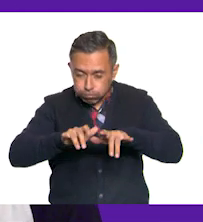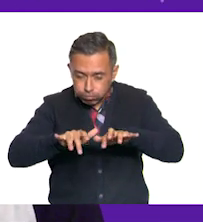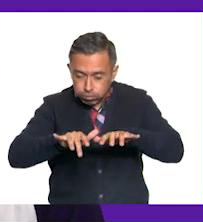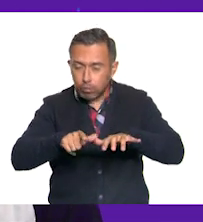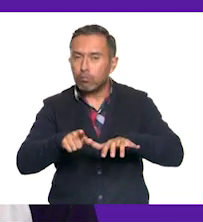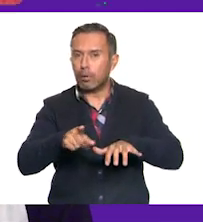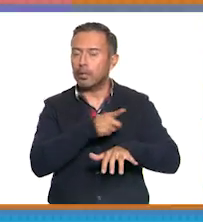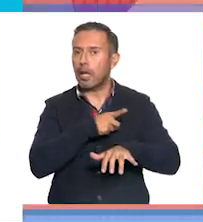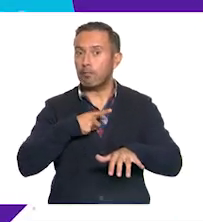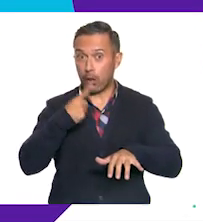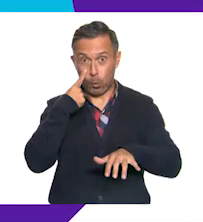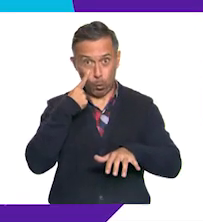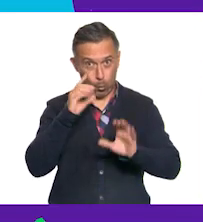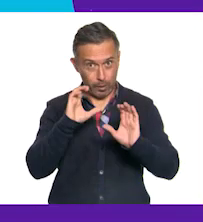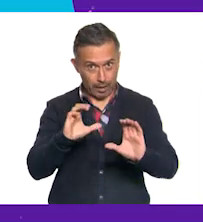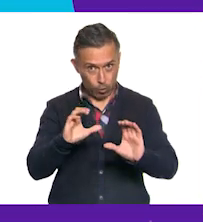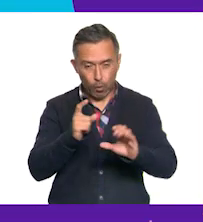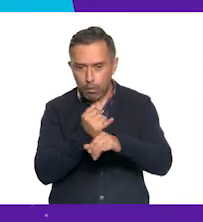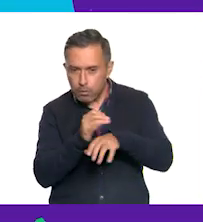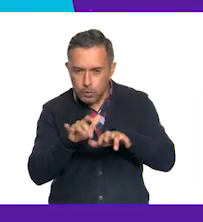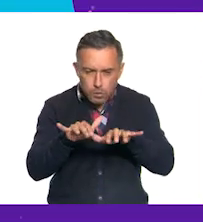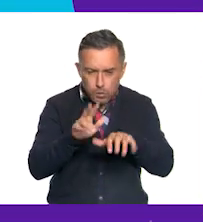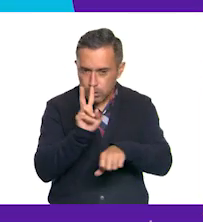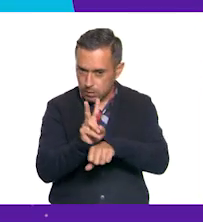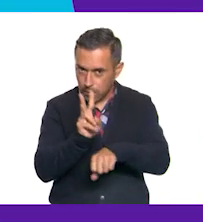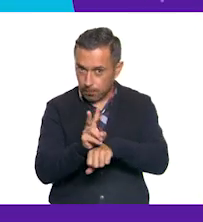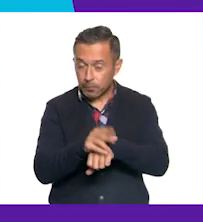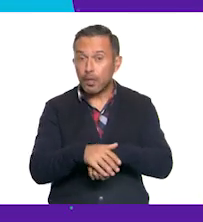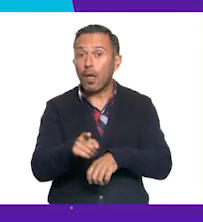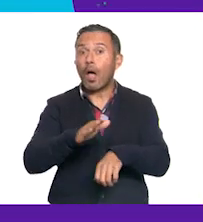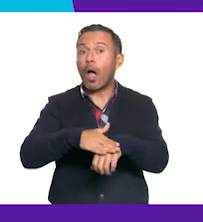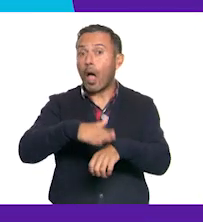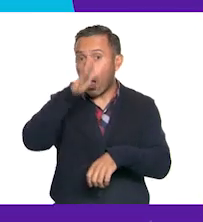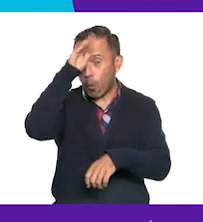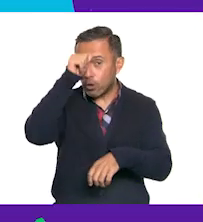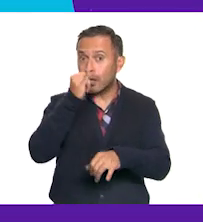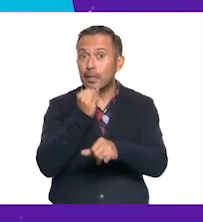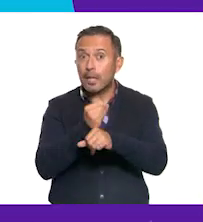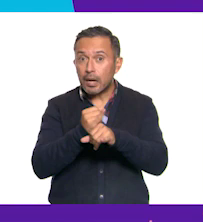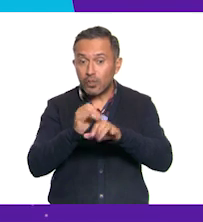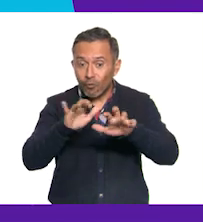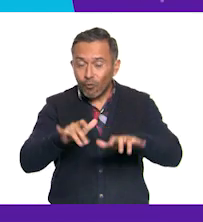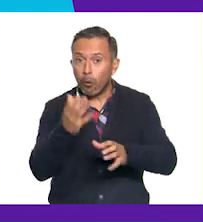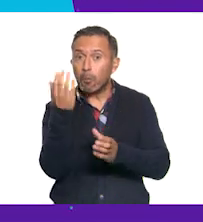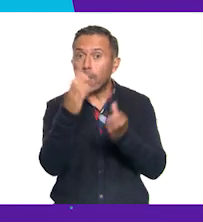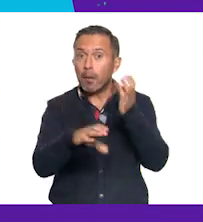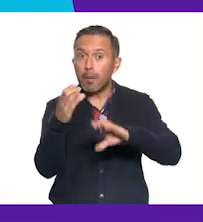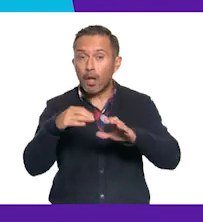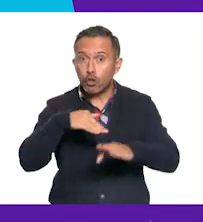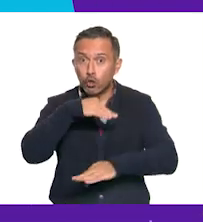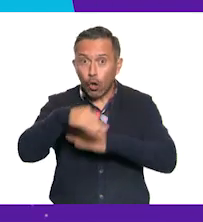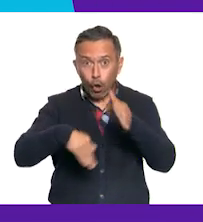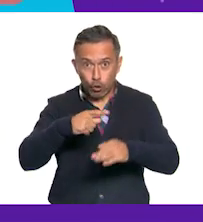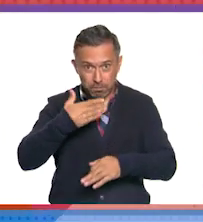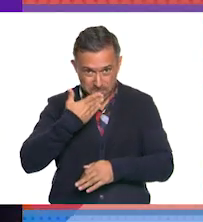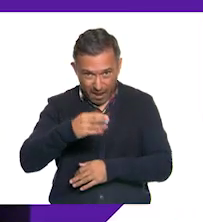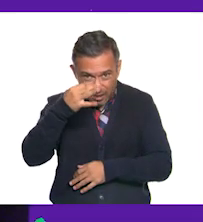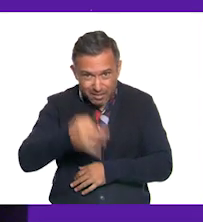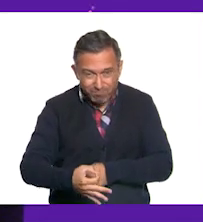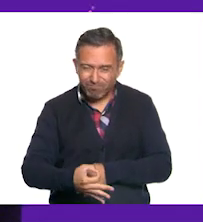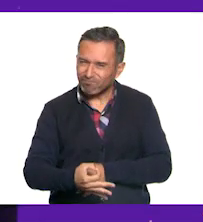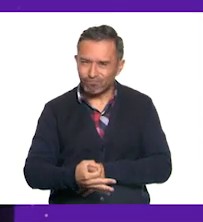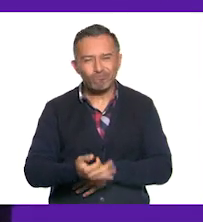con los sitios que consultas. Recuerda que no todos los datos que se publican en la red son necesariamente correctos, por lo que